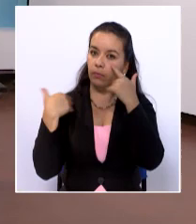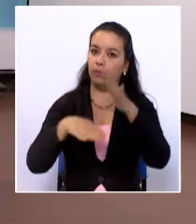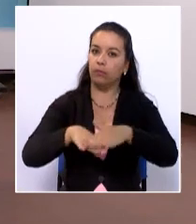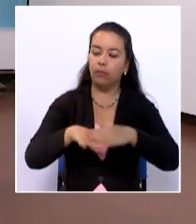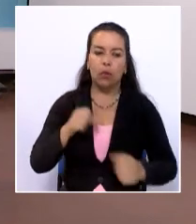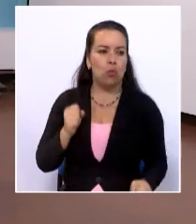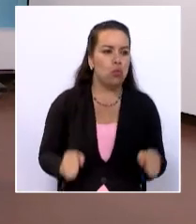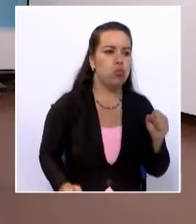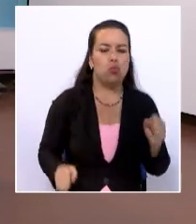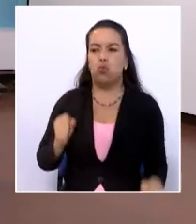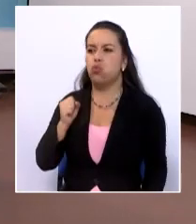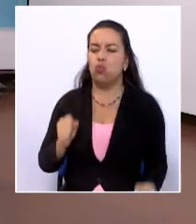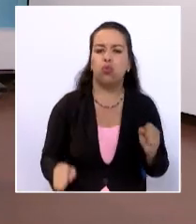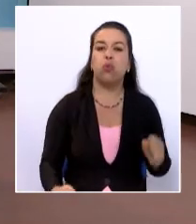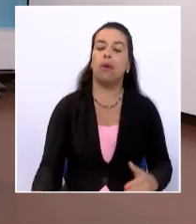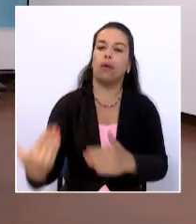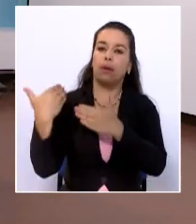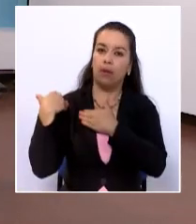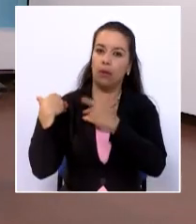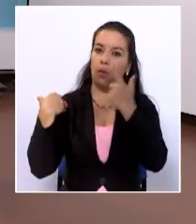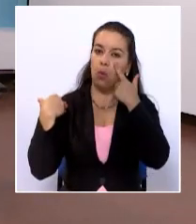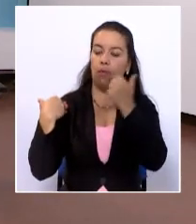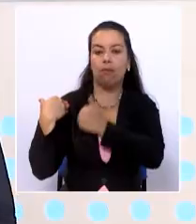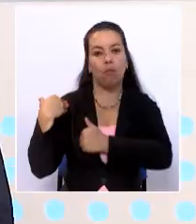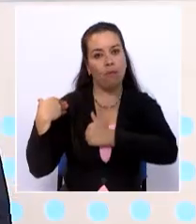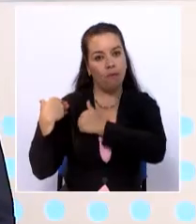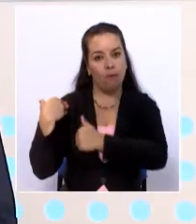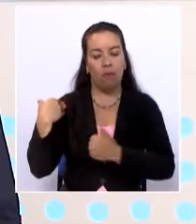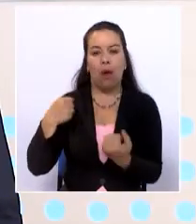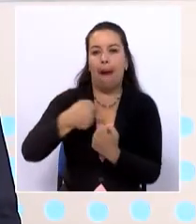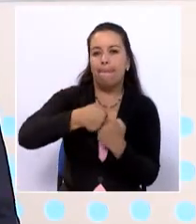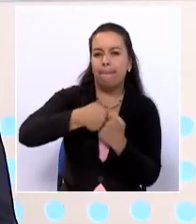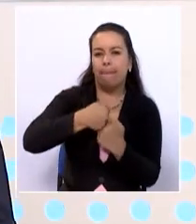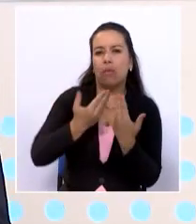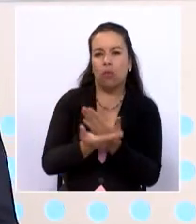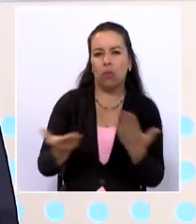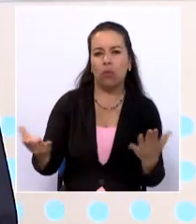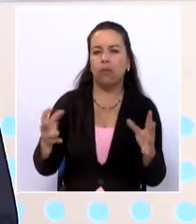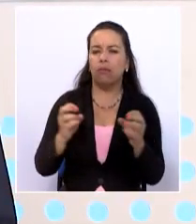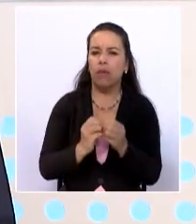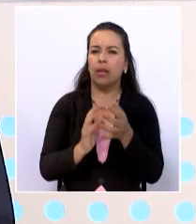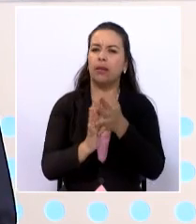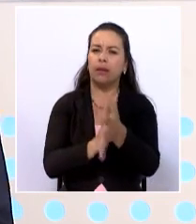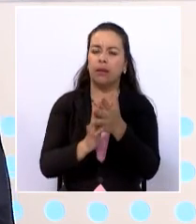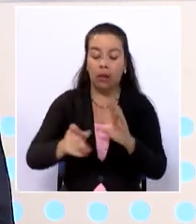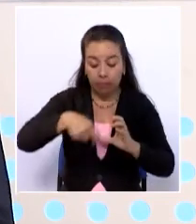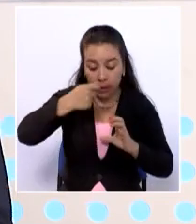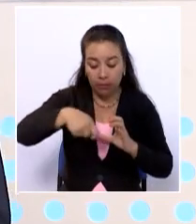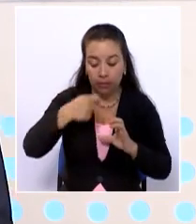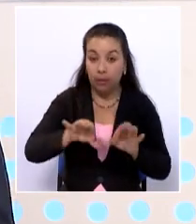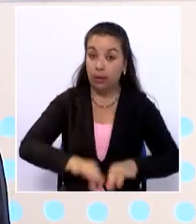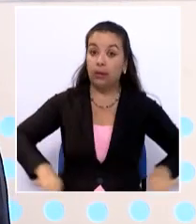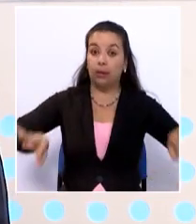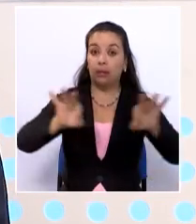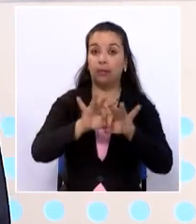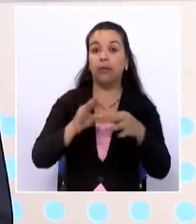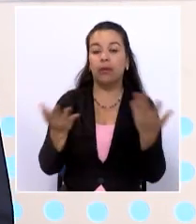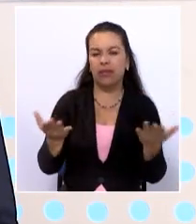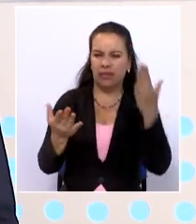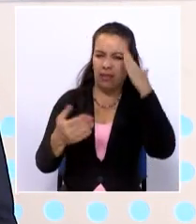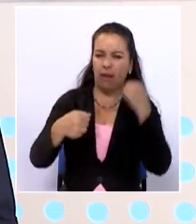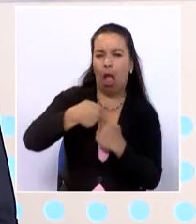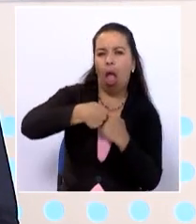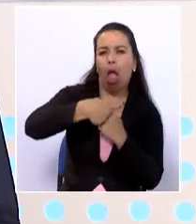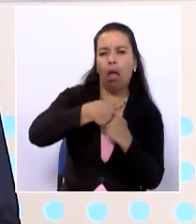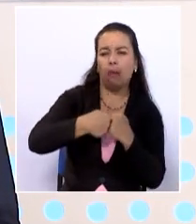actividad física que hacemos que es la causa número uno de lesiones y desgaste eso es importante los factores nutricionales que son los que a largo plazo generan desgaste